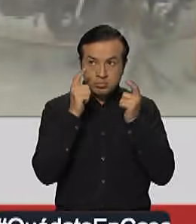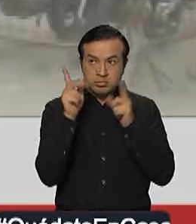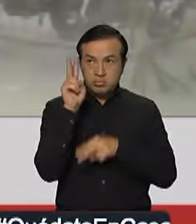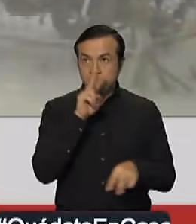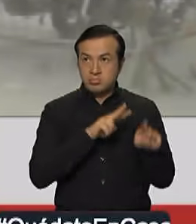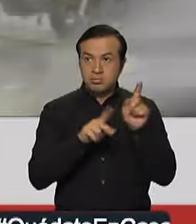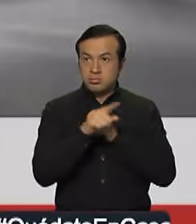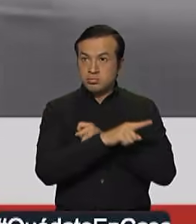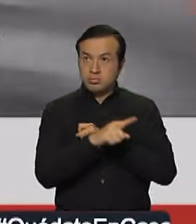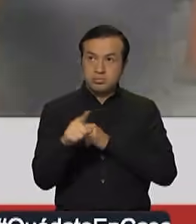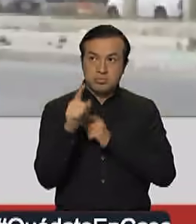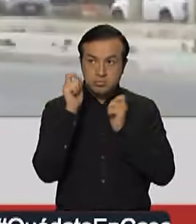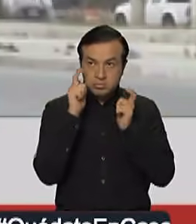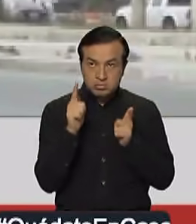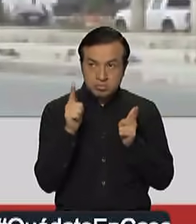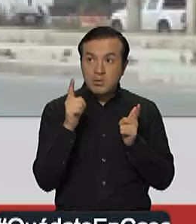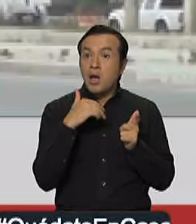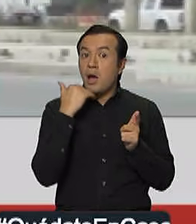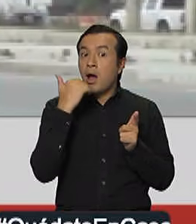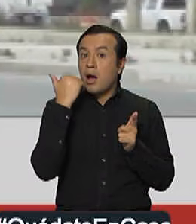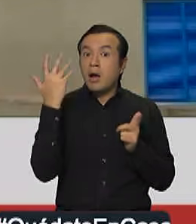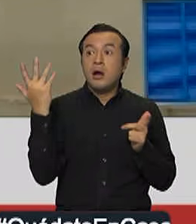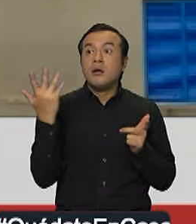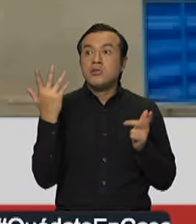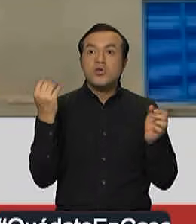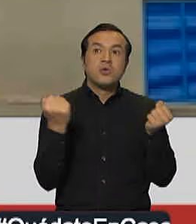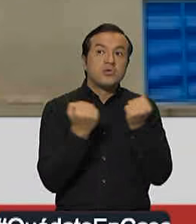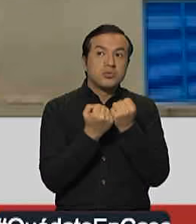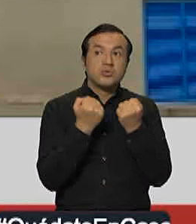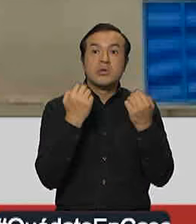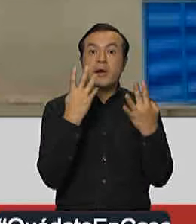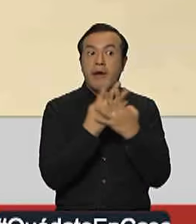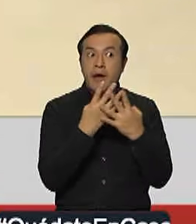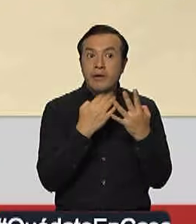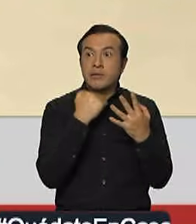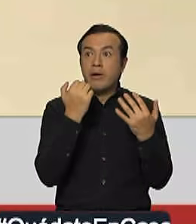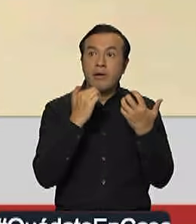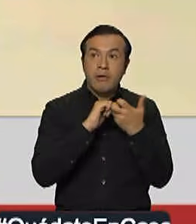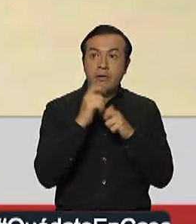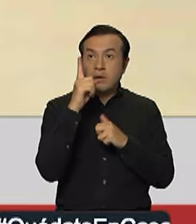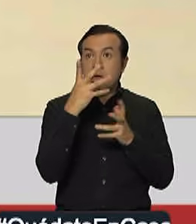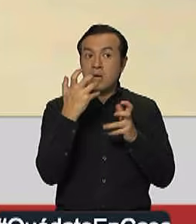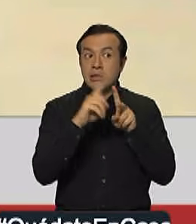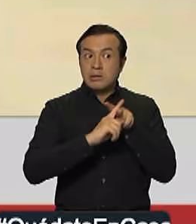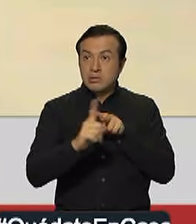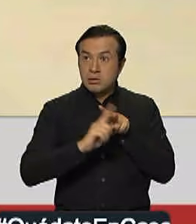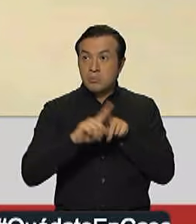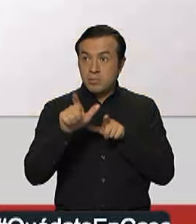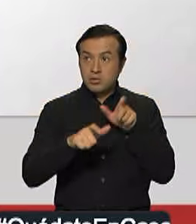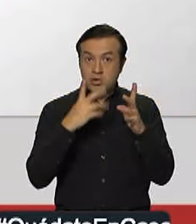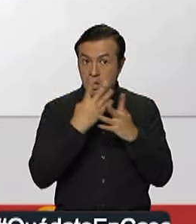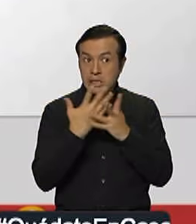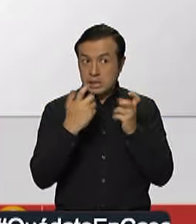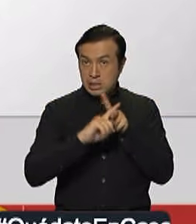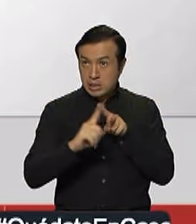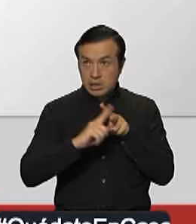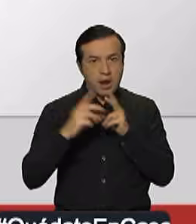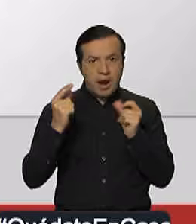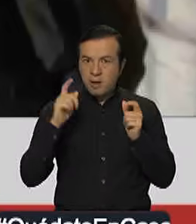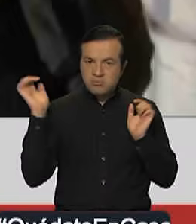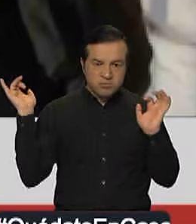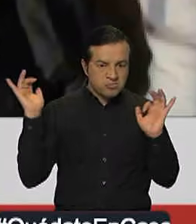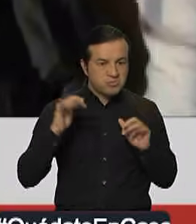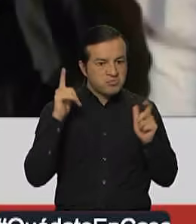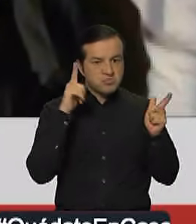ciudadana y estar preparados ante un eventual amotinamiento o intento de fuga de las personas privadas de libertad.